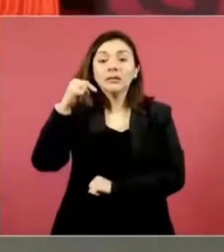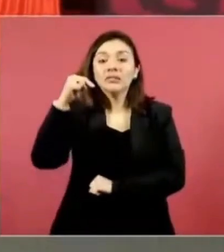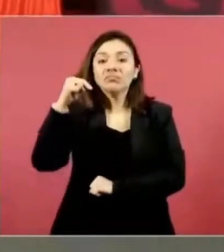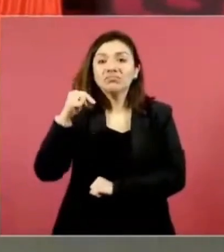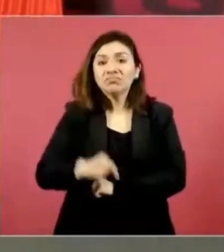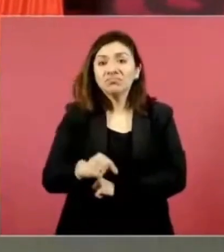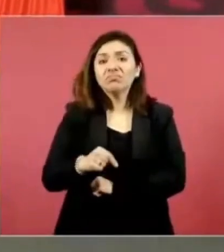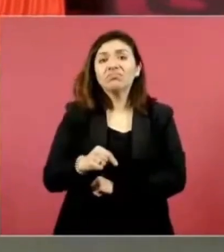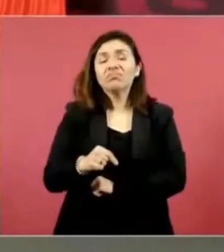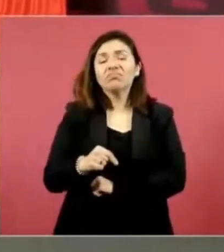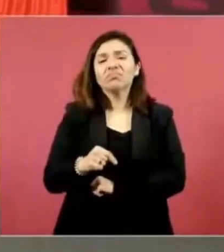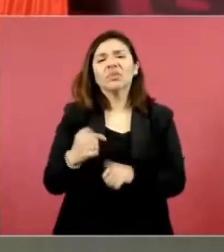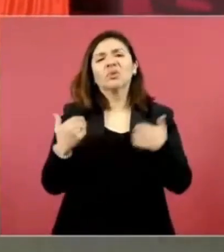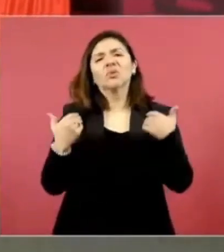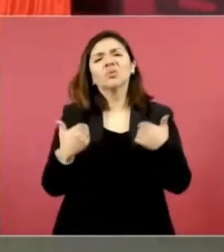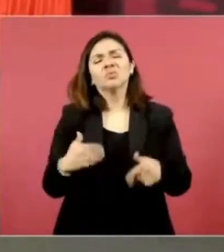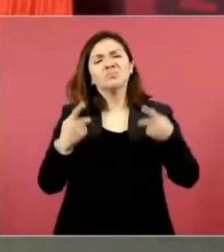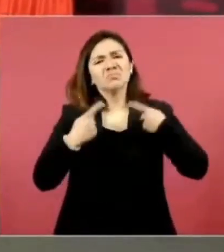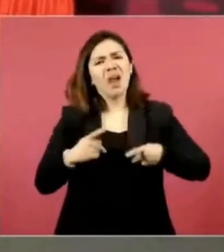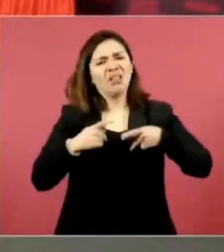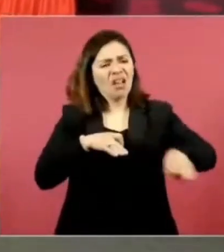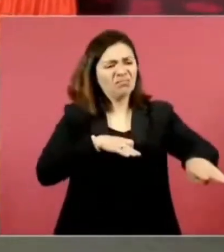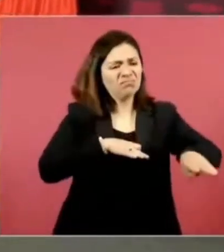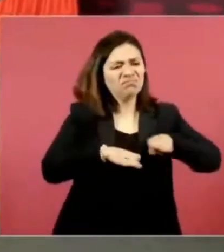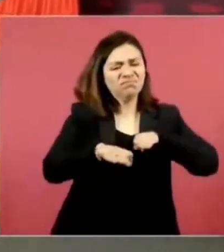excepcional de sus trabajadores.